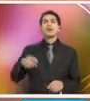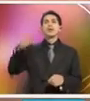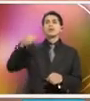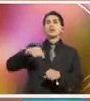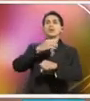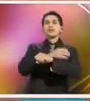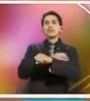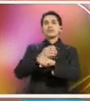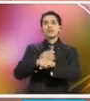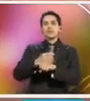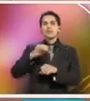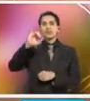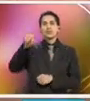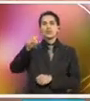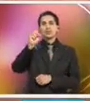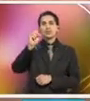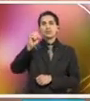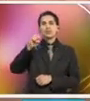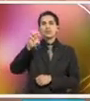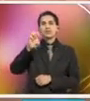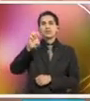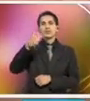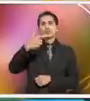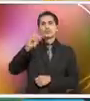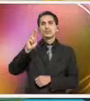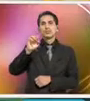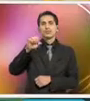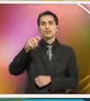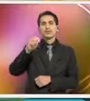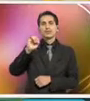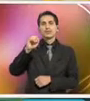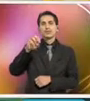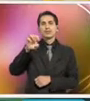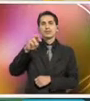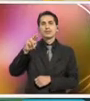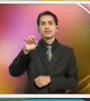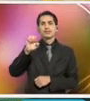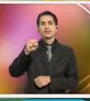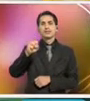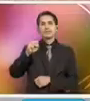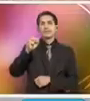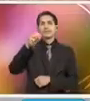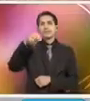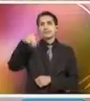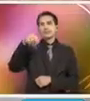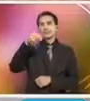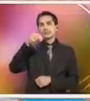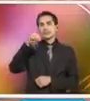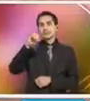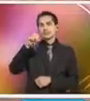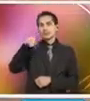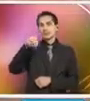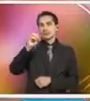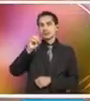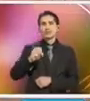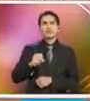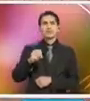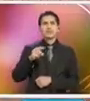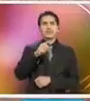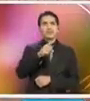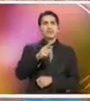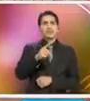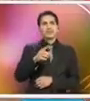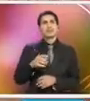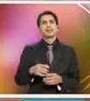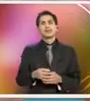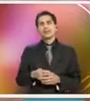Nos acompaña el día de hoy José Carlos Gutiérrez Niño, él es presidente de AMANC y yo le doy los buenos días. ¿Cómo te va? Muchas gracias por estar aquí. ¿Qué tal? Bueno, no soy presidente,